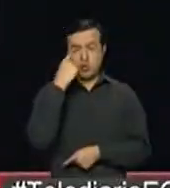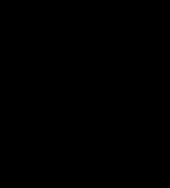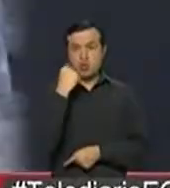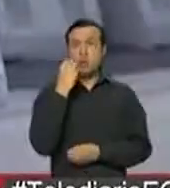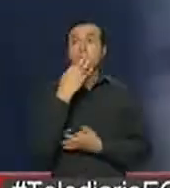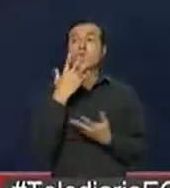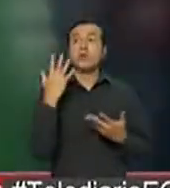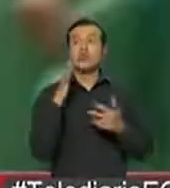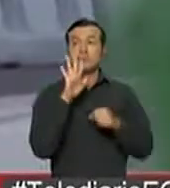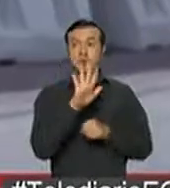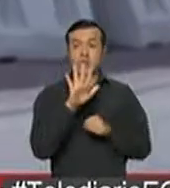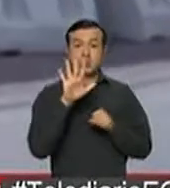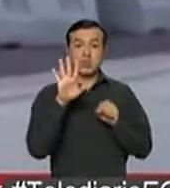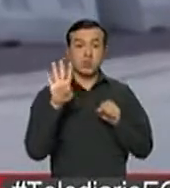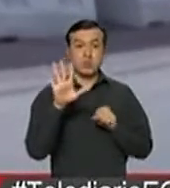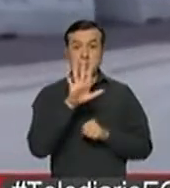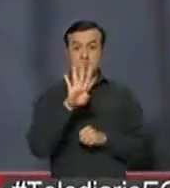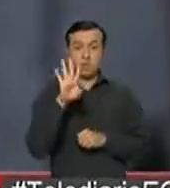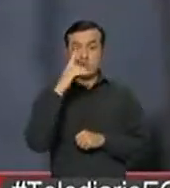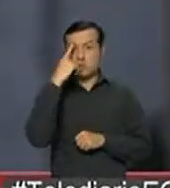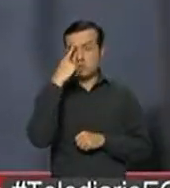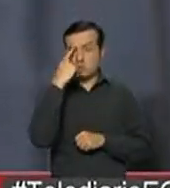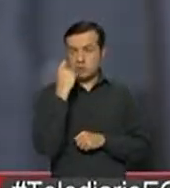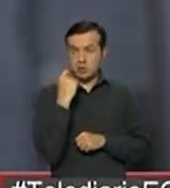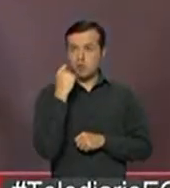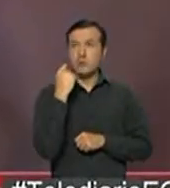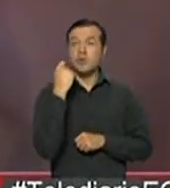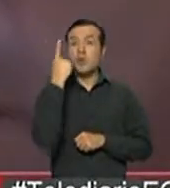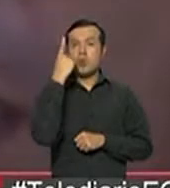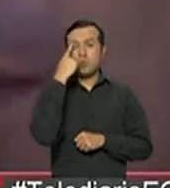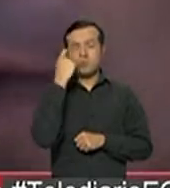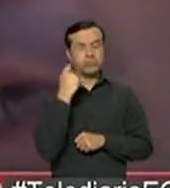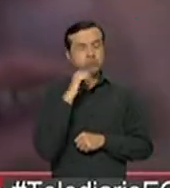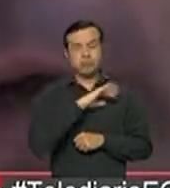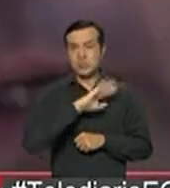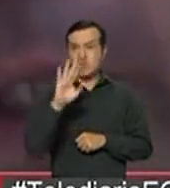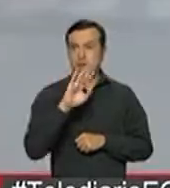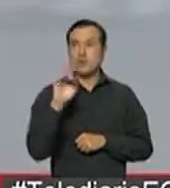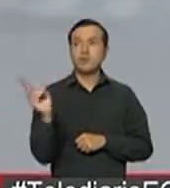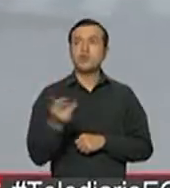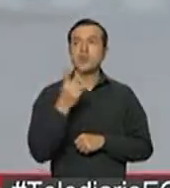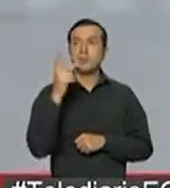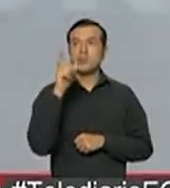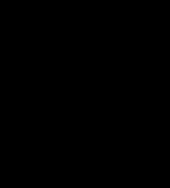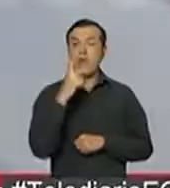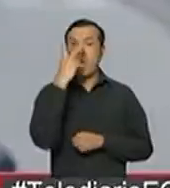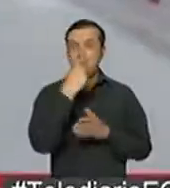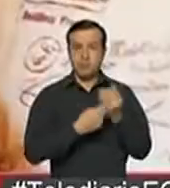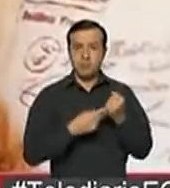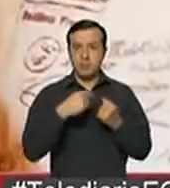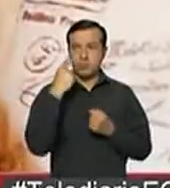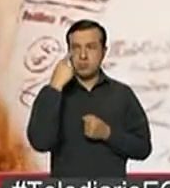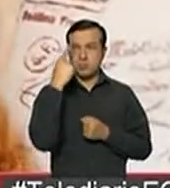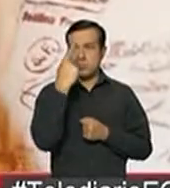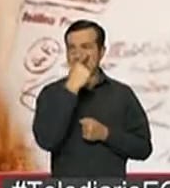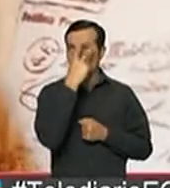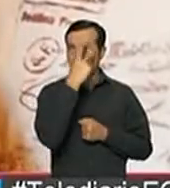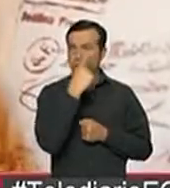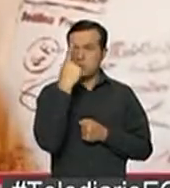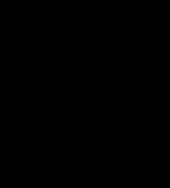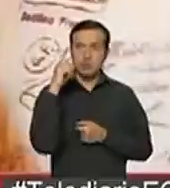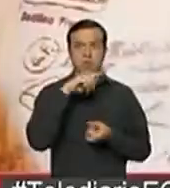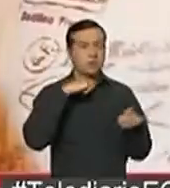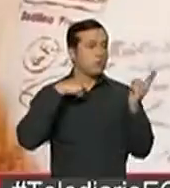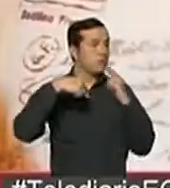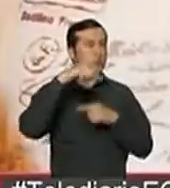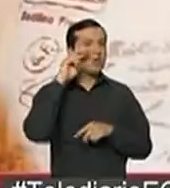cuales 54 han perdido la visión total de uno de sus ojos y 2 perdieron ambos. Y me di vuelta para